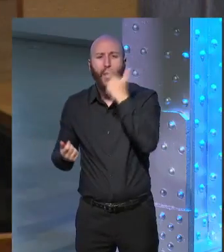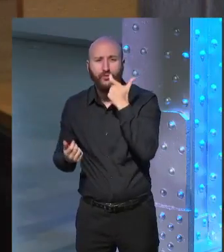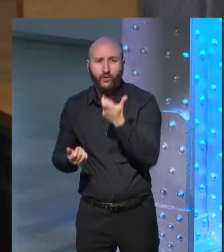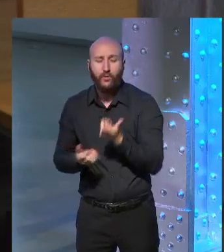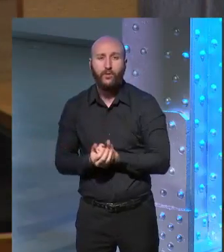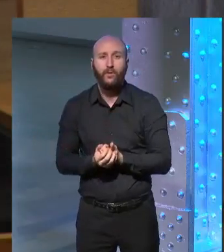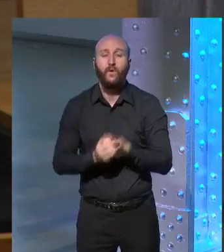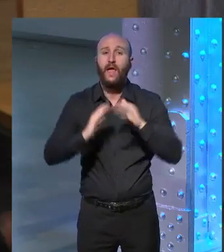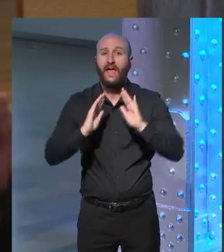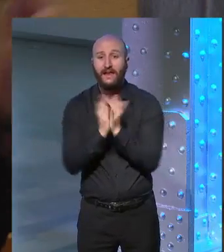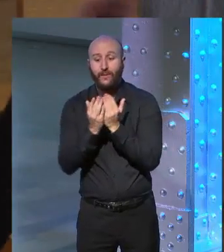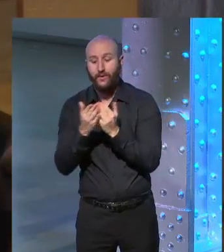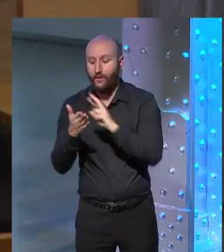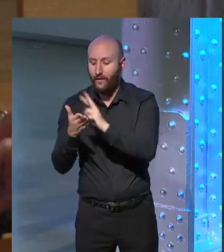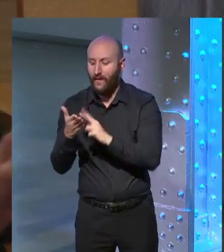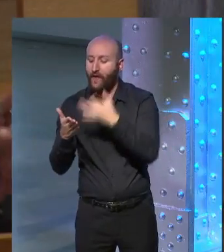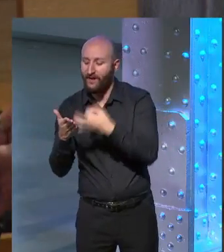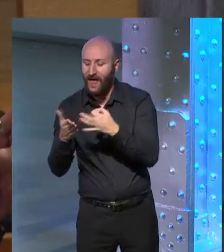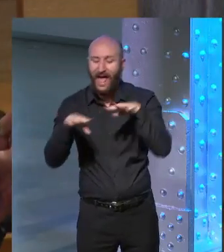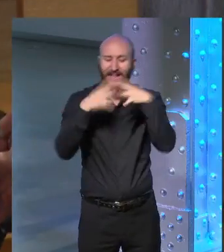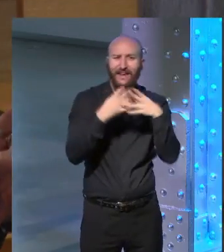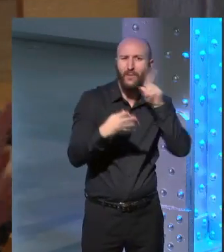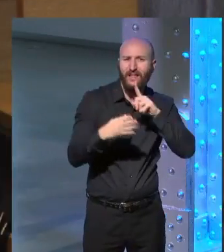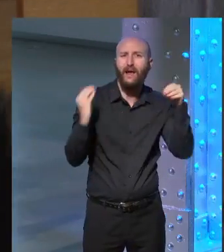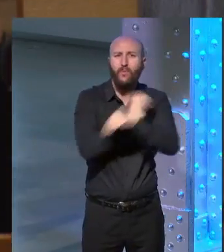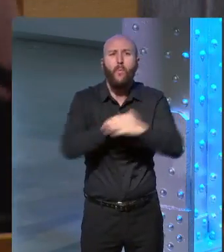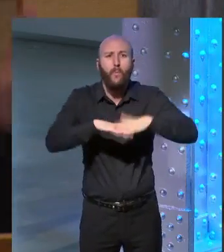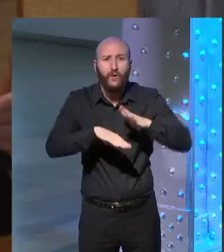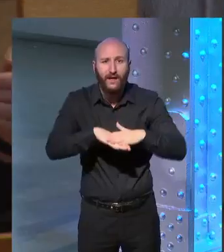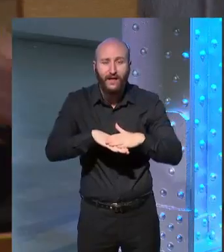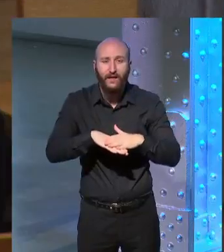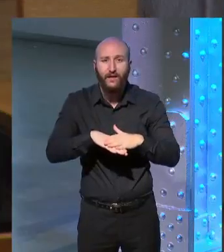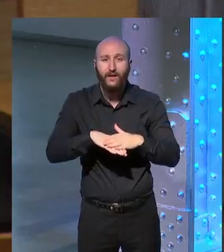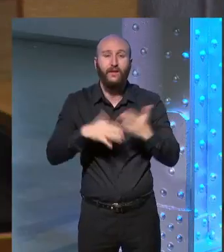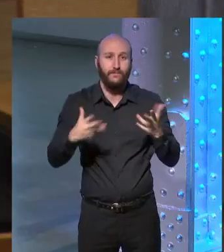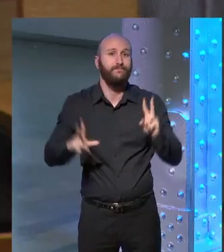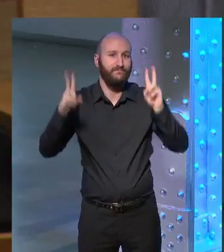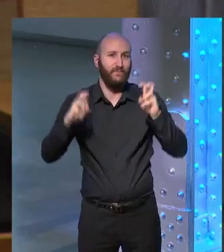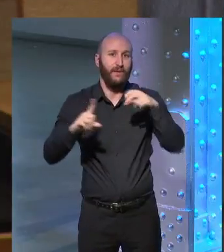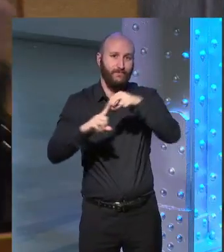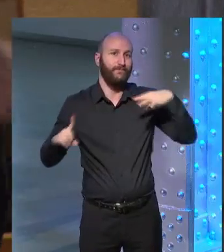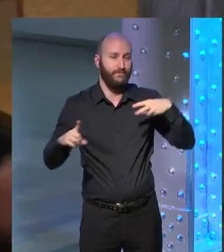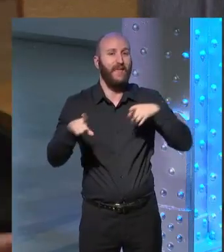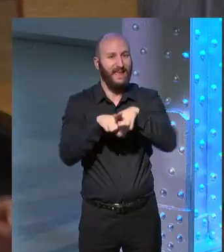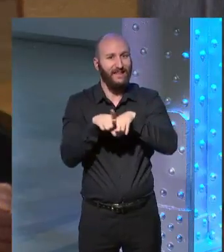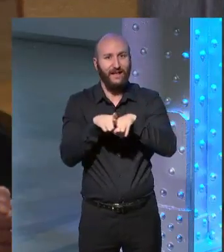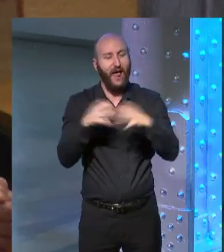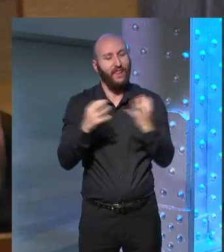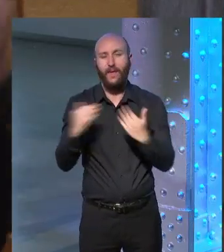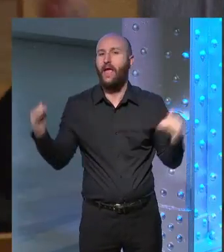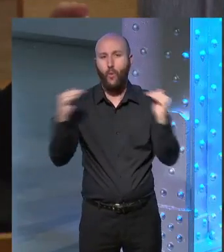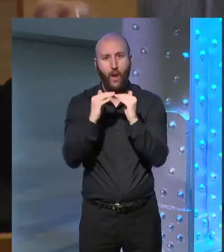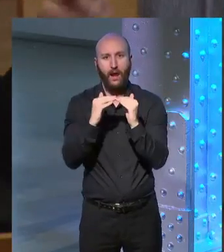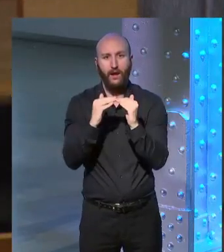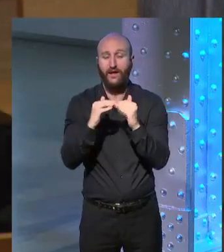que viene en un libro es cierto y lo que viene en Internet no? La cuestión de la perspectiva crítica tiene que ser igual.